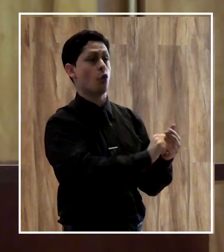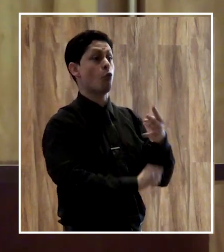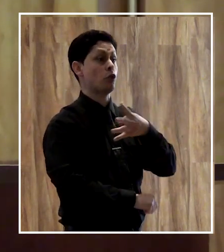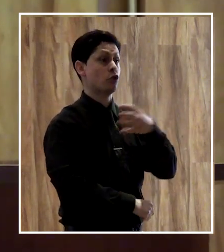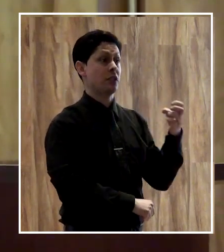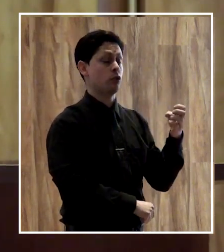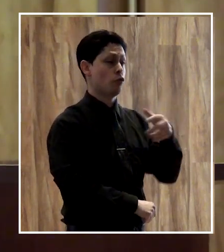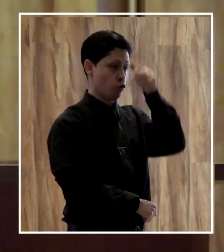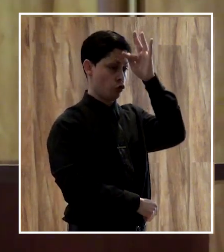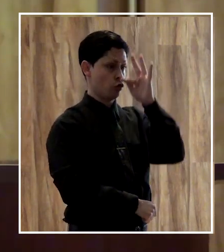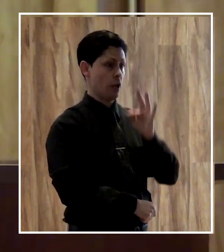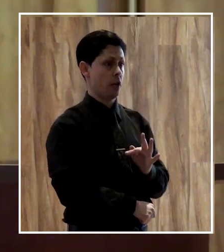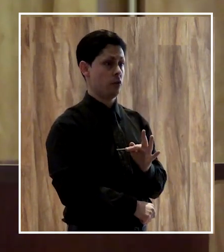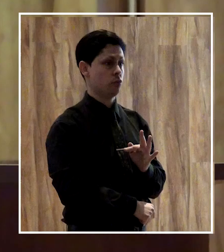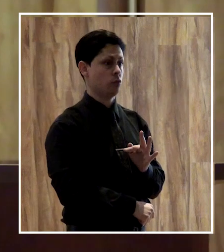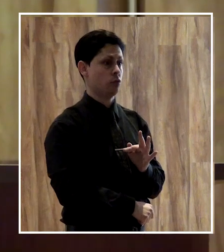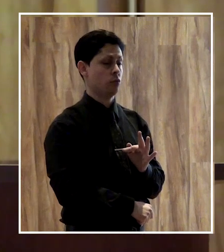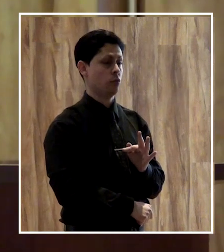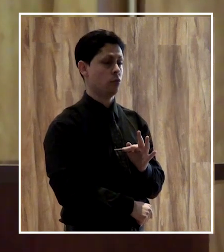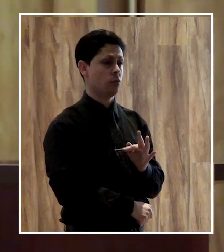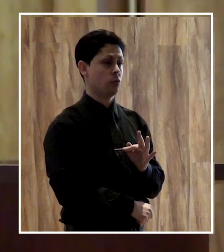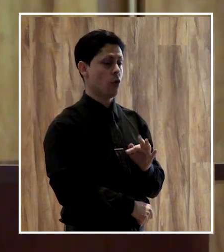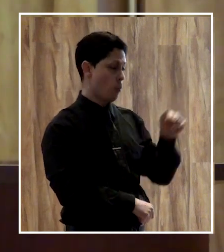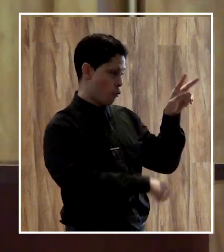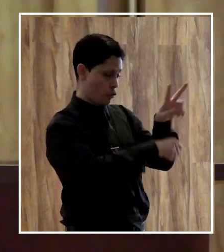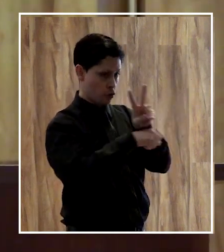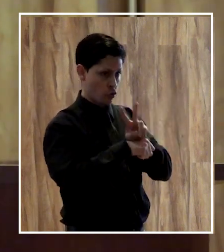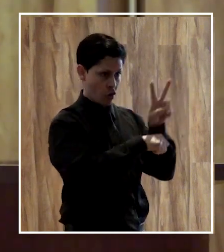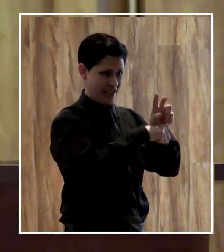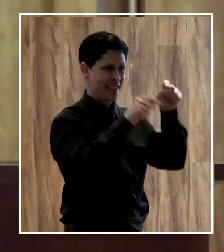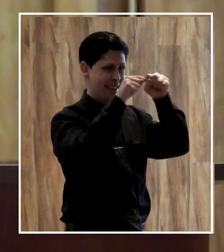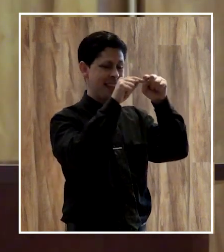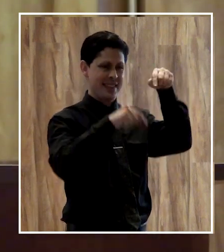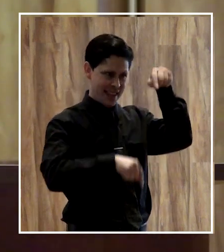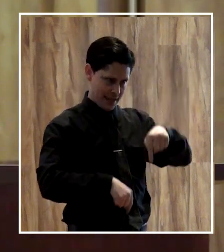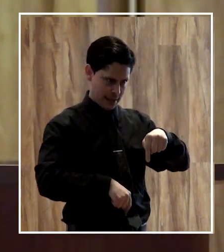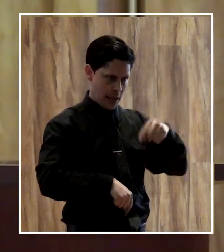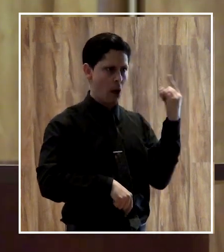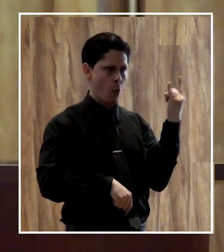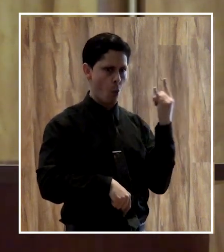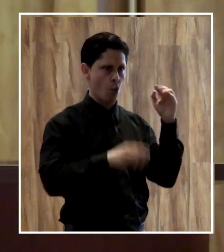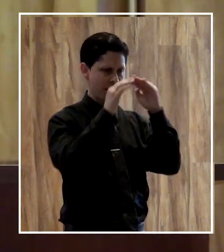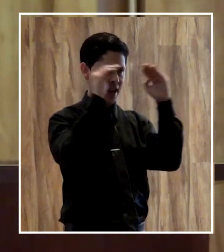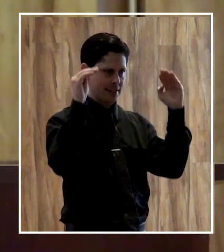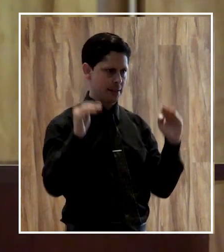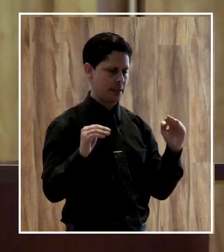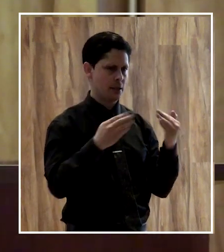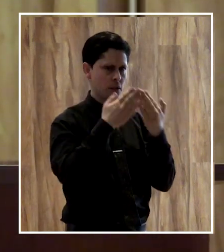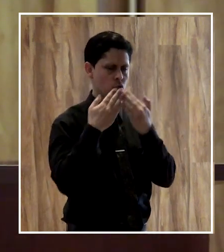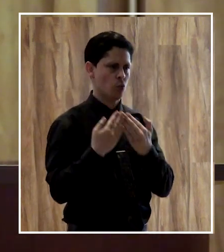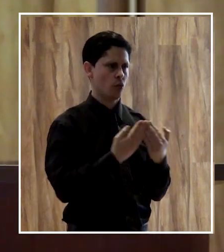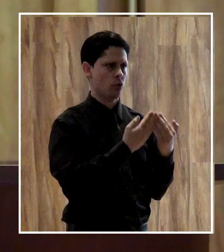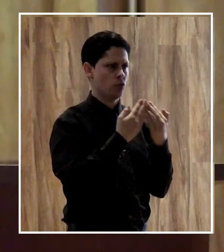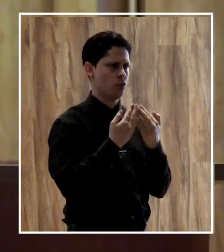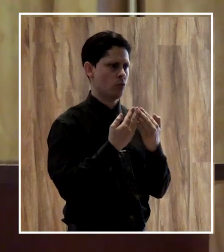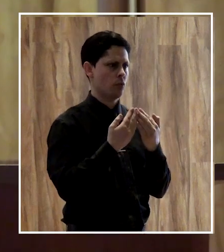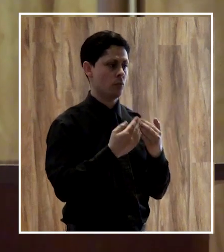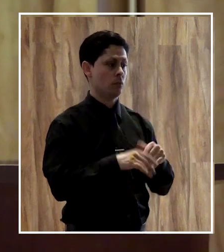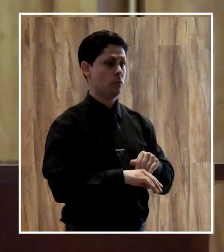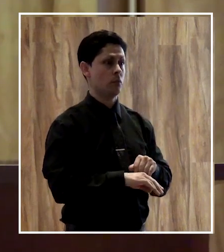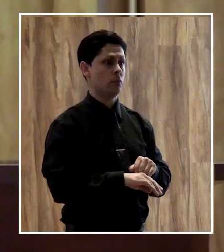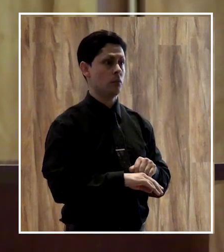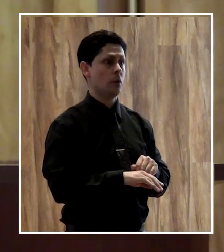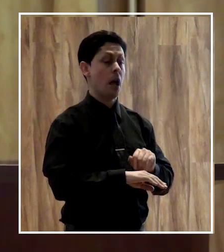400 funcionarios o profesores de esta casa de estudio. Entre paréntesis,